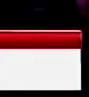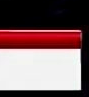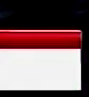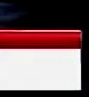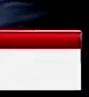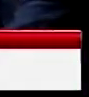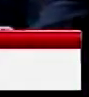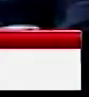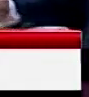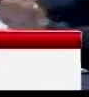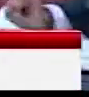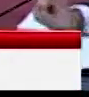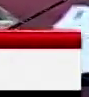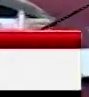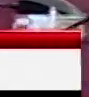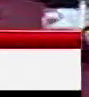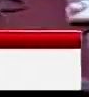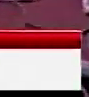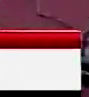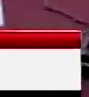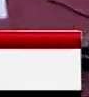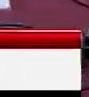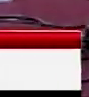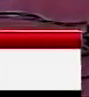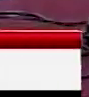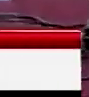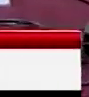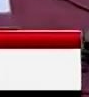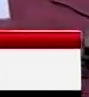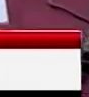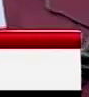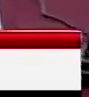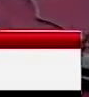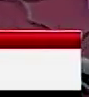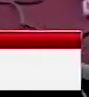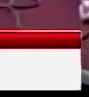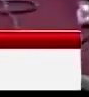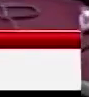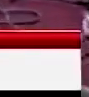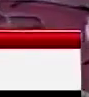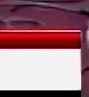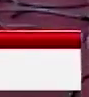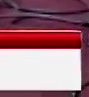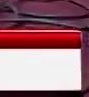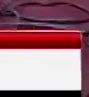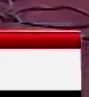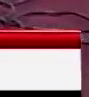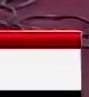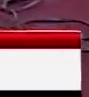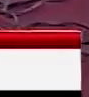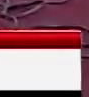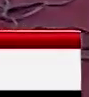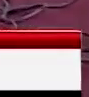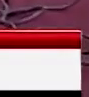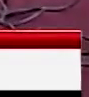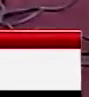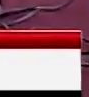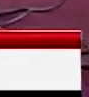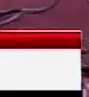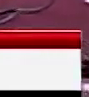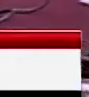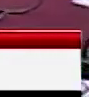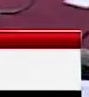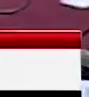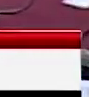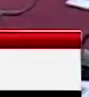revés como si está metida yo me abstengo presidente como exista la paz a favor con